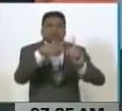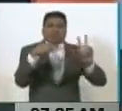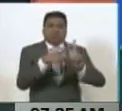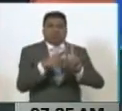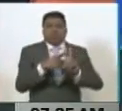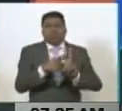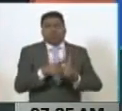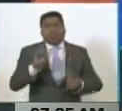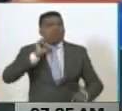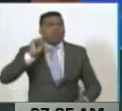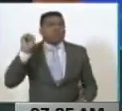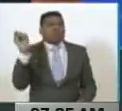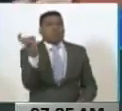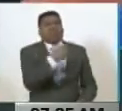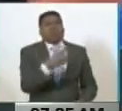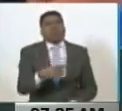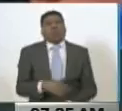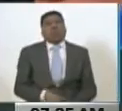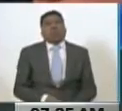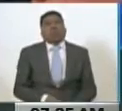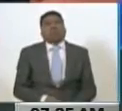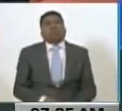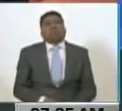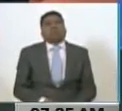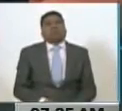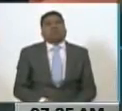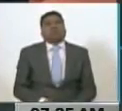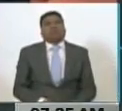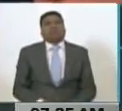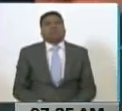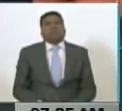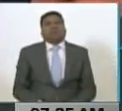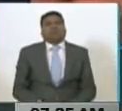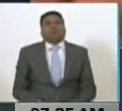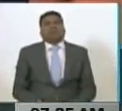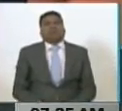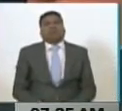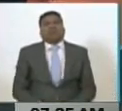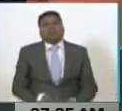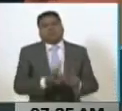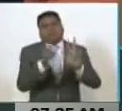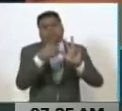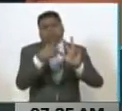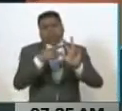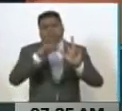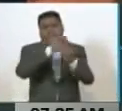Guárico, en la población de Saraza tenemos 1, en el